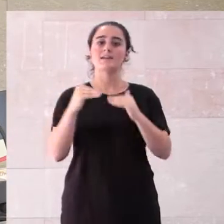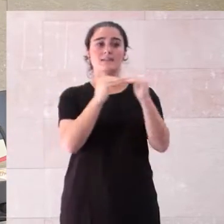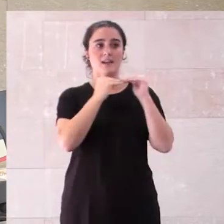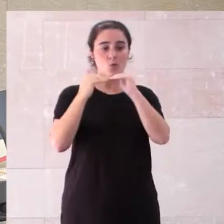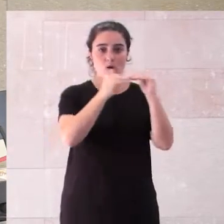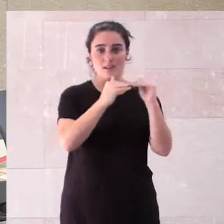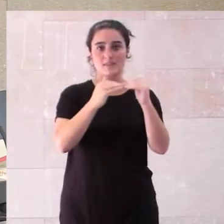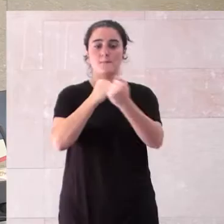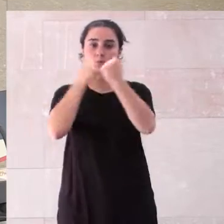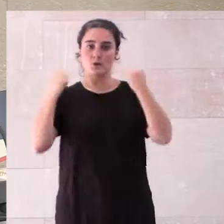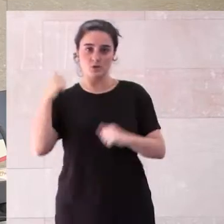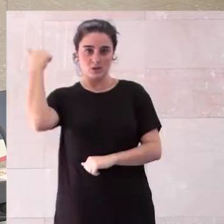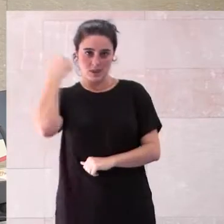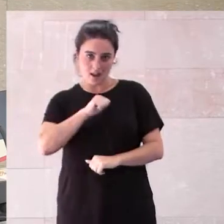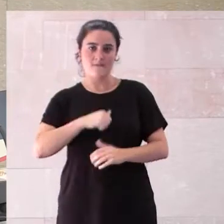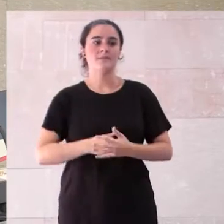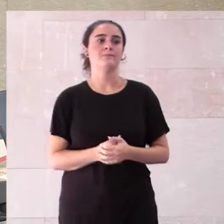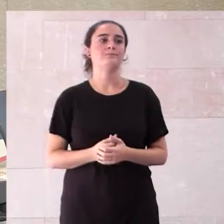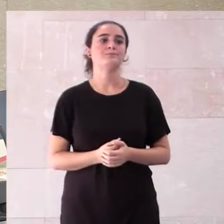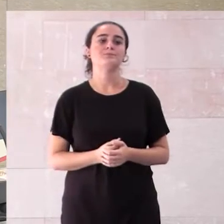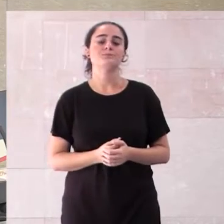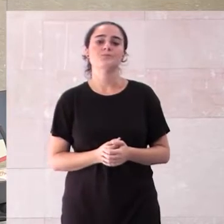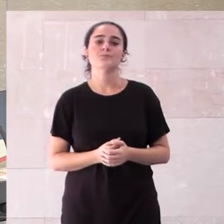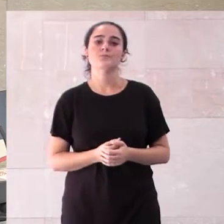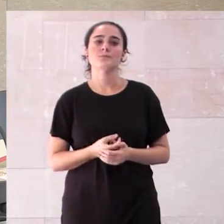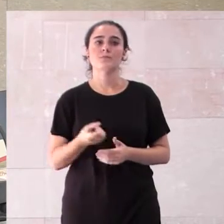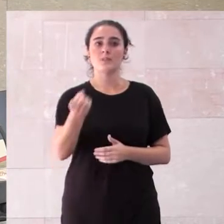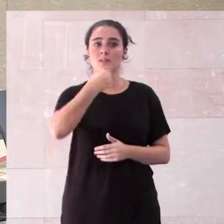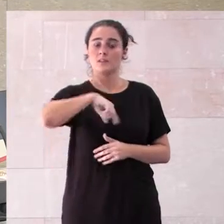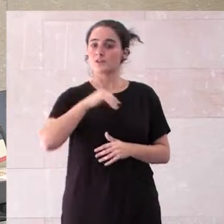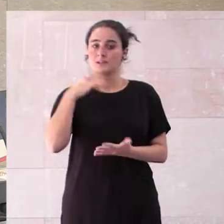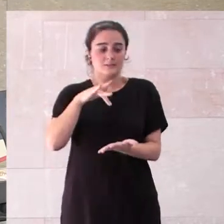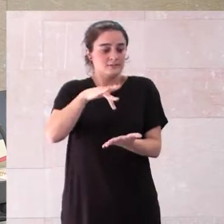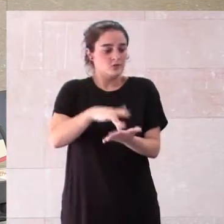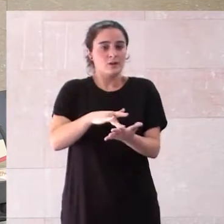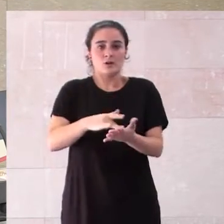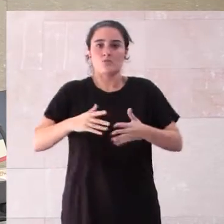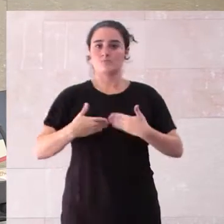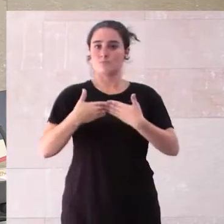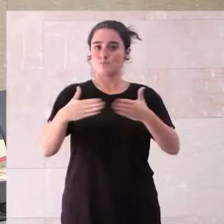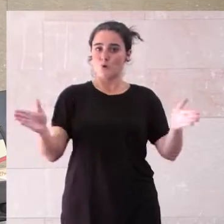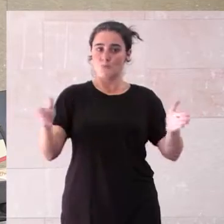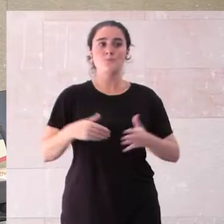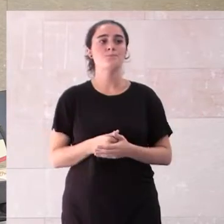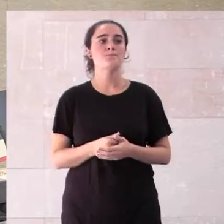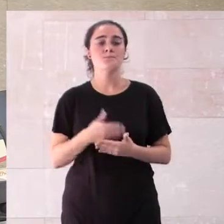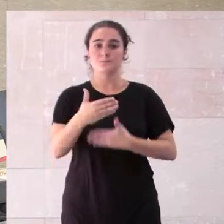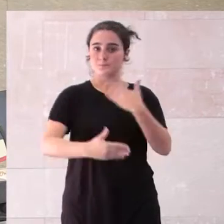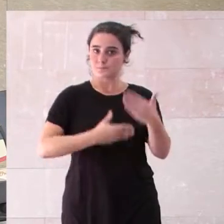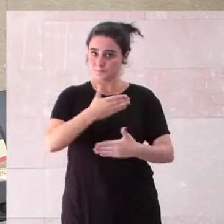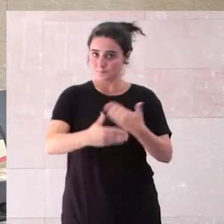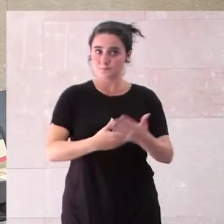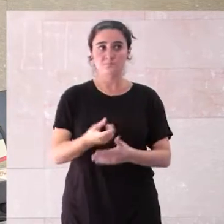y el Empoderamiento de Álava. Celebramos, como decía, el acto de apertura, la puesta en marcha de Laia. Creemos que,